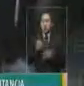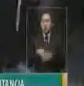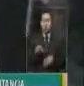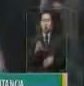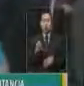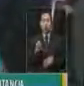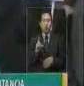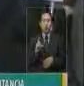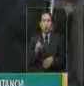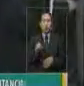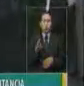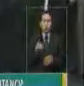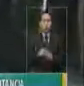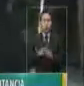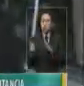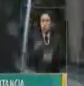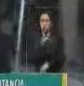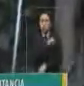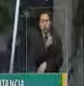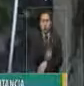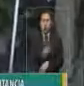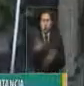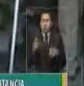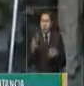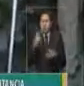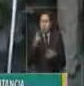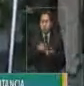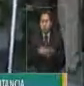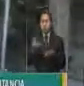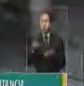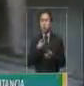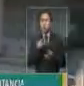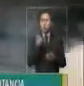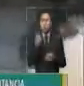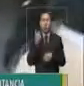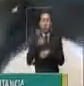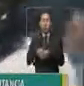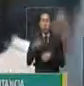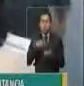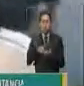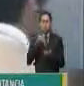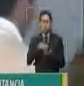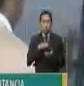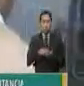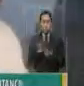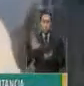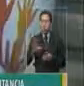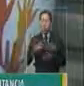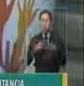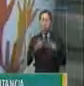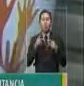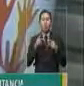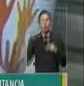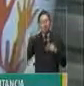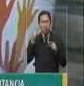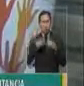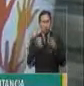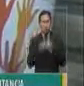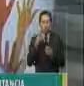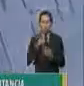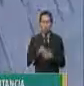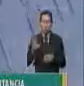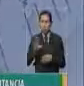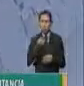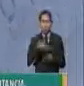etc. Autoridades del Tribunal Electoral sostuvieron que quienes fueron responsables de las inscripciones fueron las organizaciones políticas y en